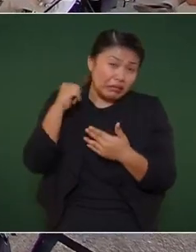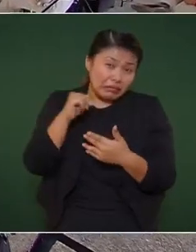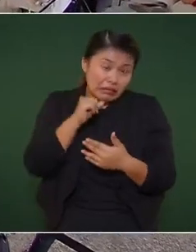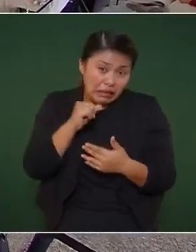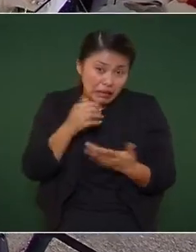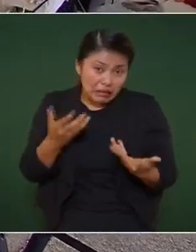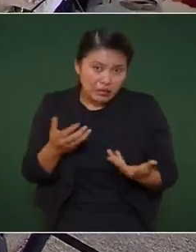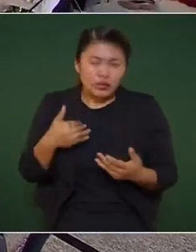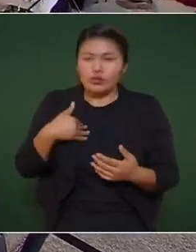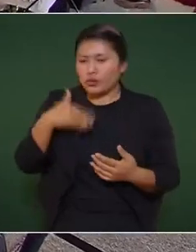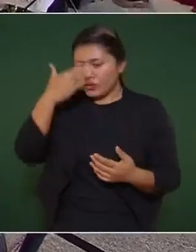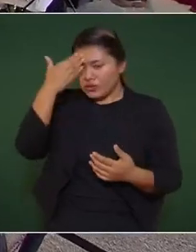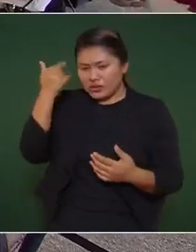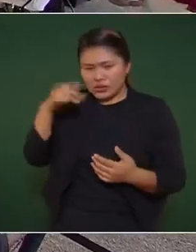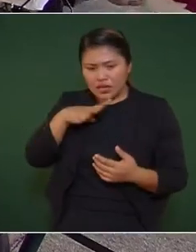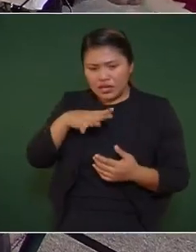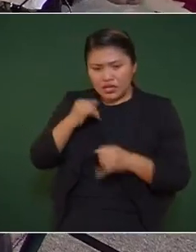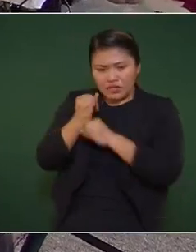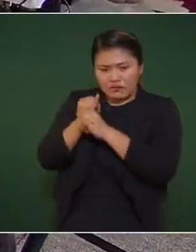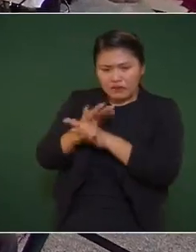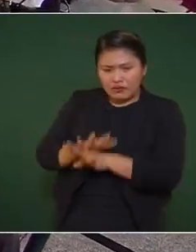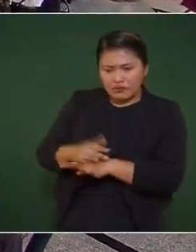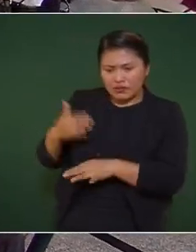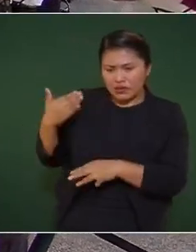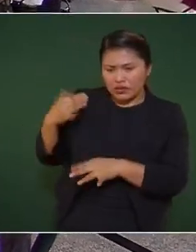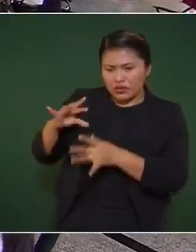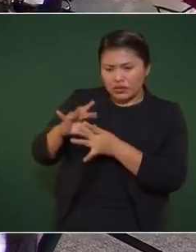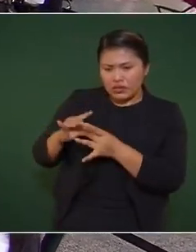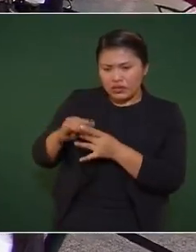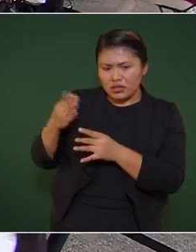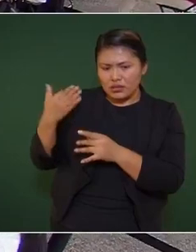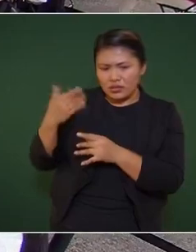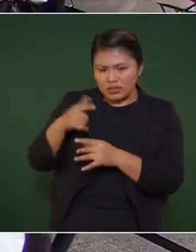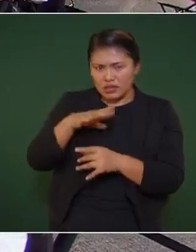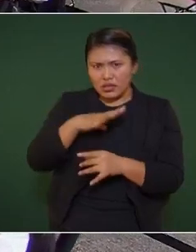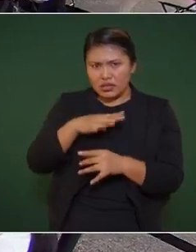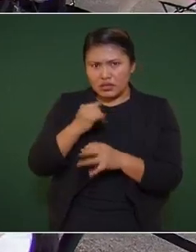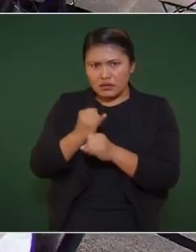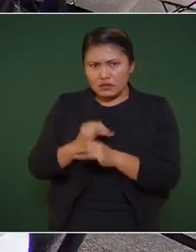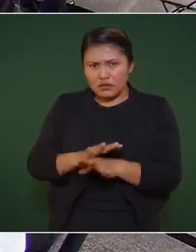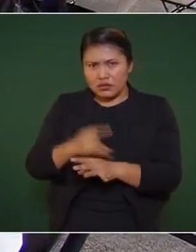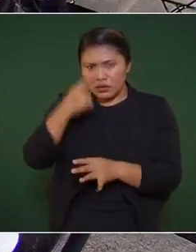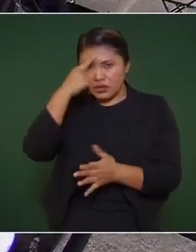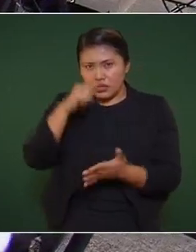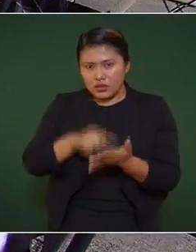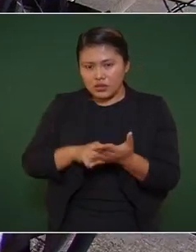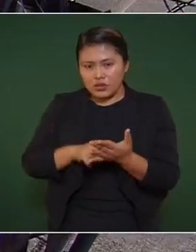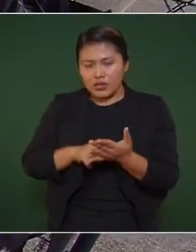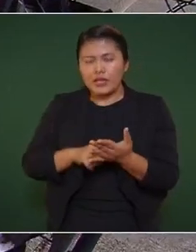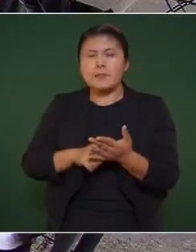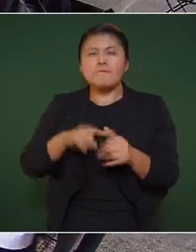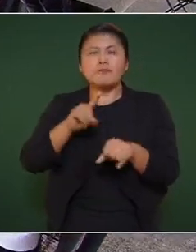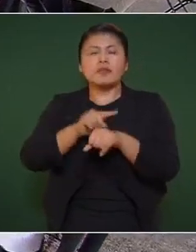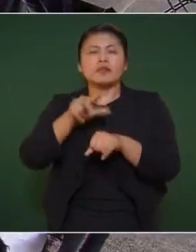de lo que presentó el director de Pemex como informe el día